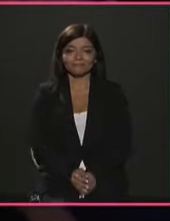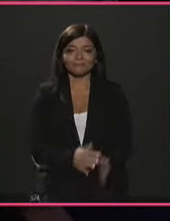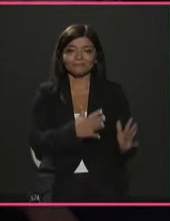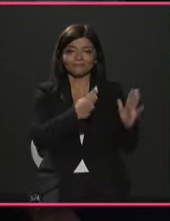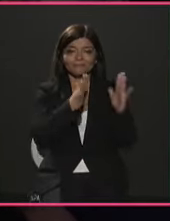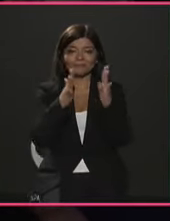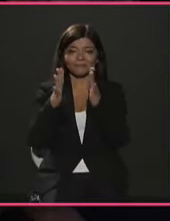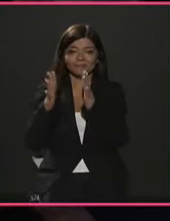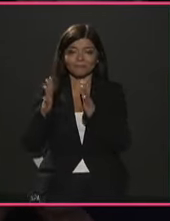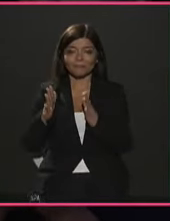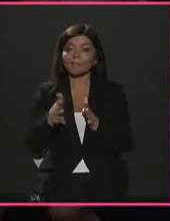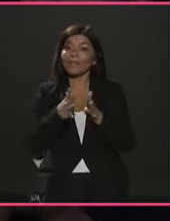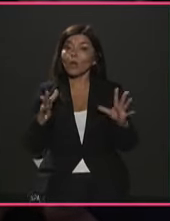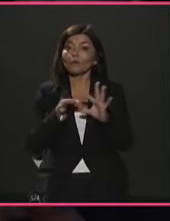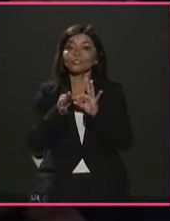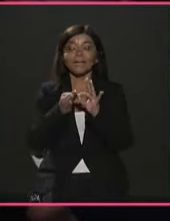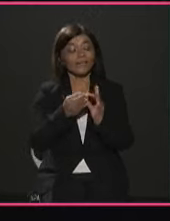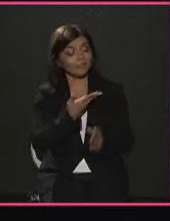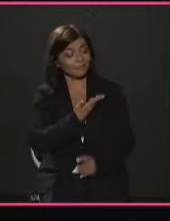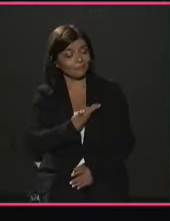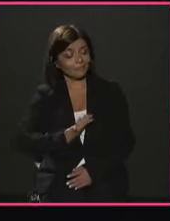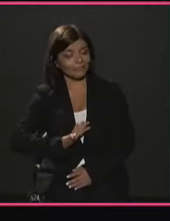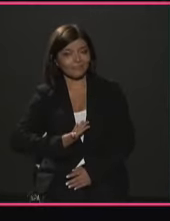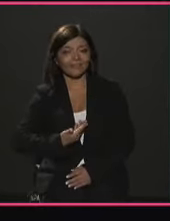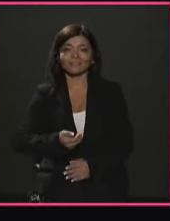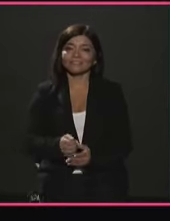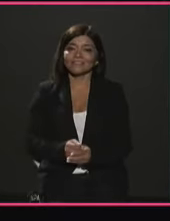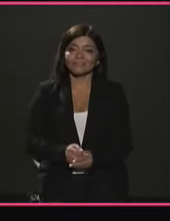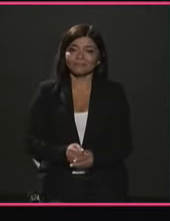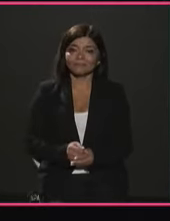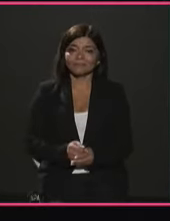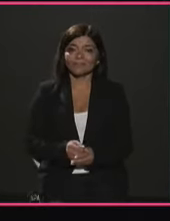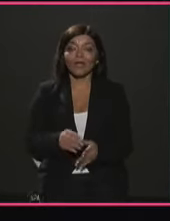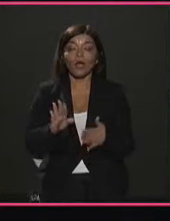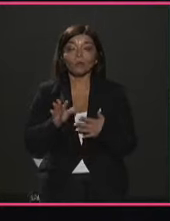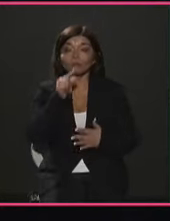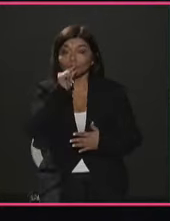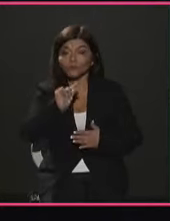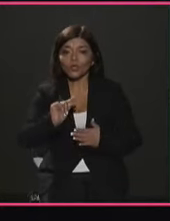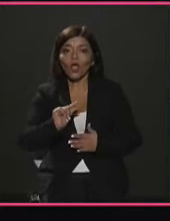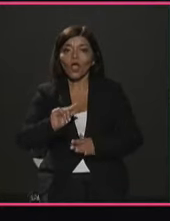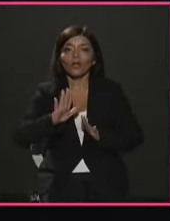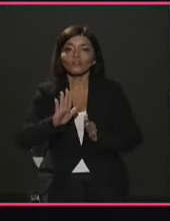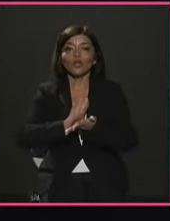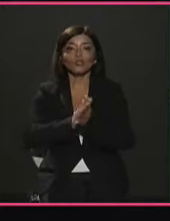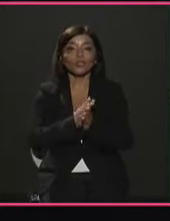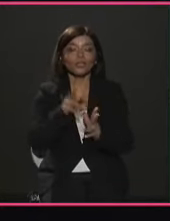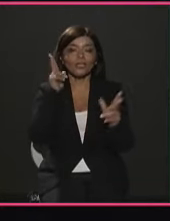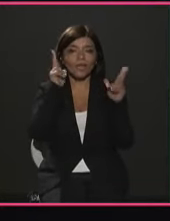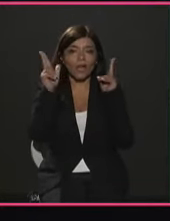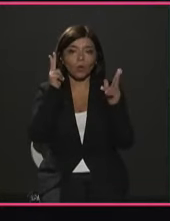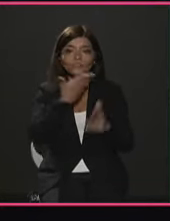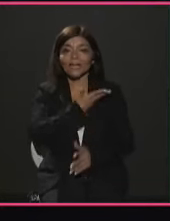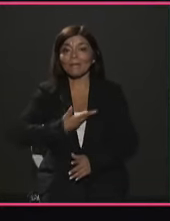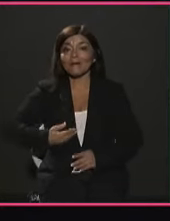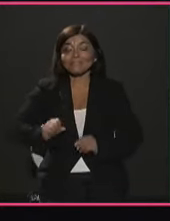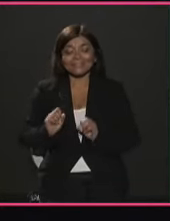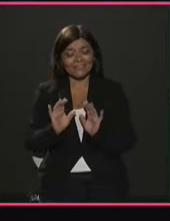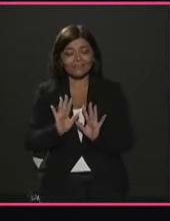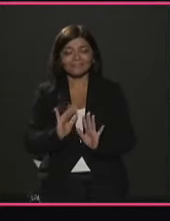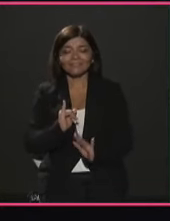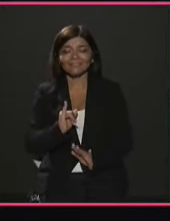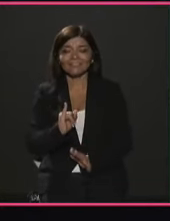tecnología Muchas gracias presidente prometo ser muy breve porque Todos quieren Escuchar al presidente evidentemente